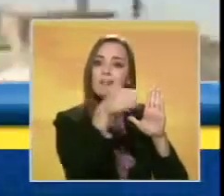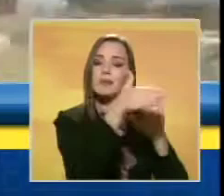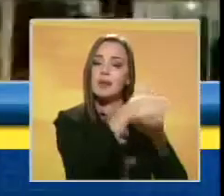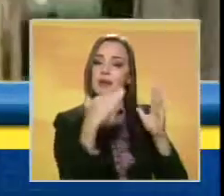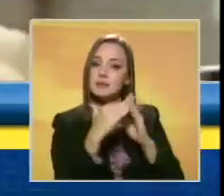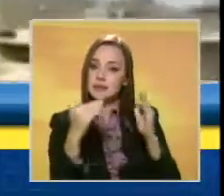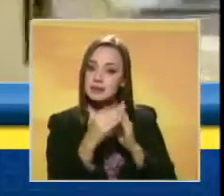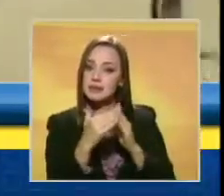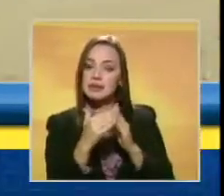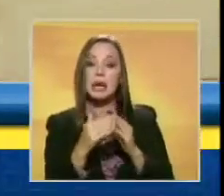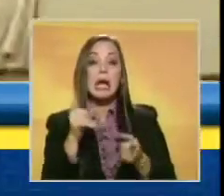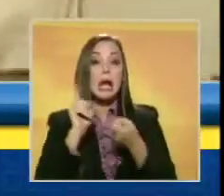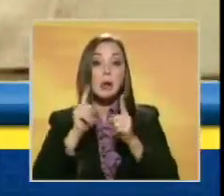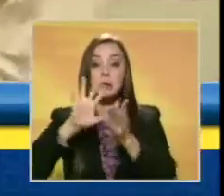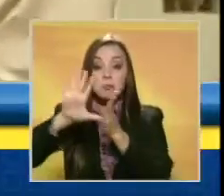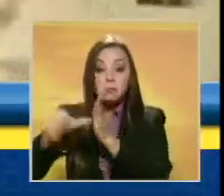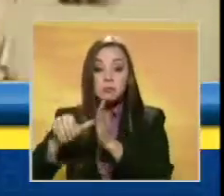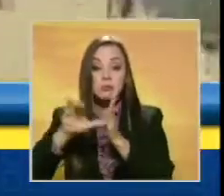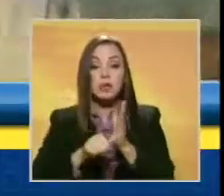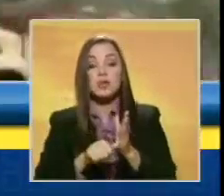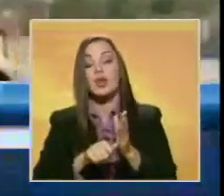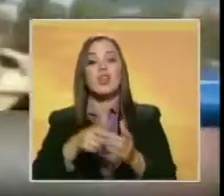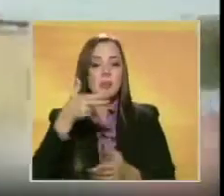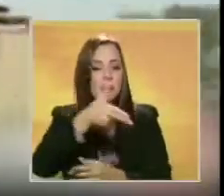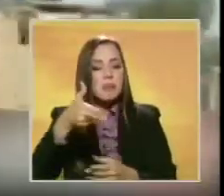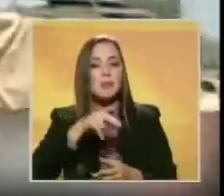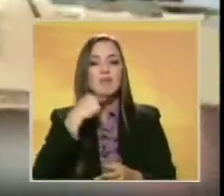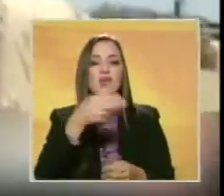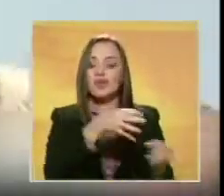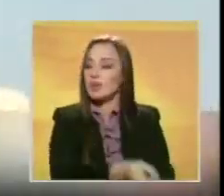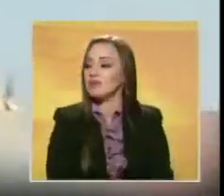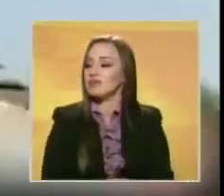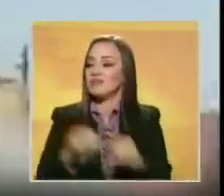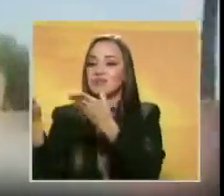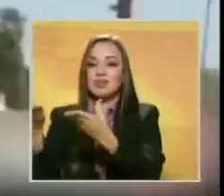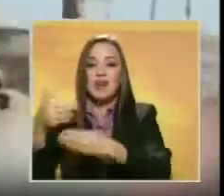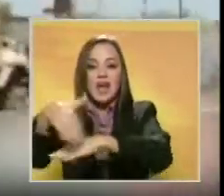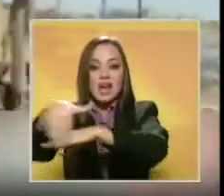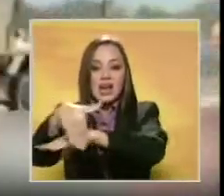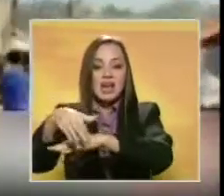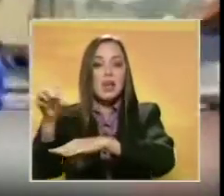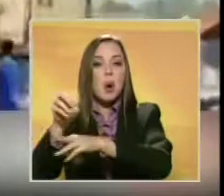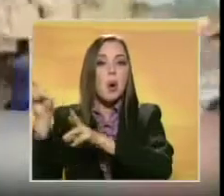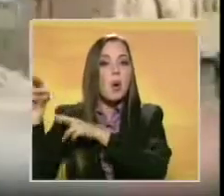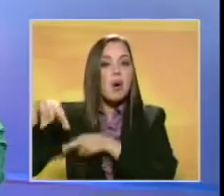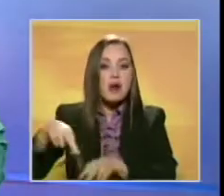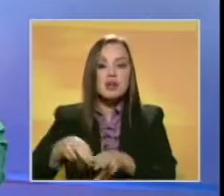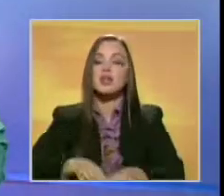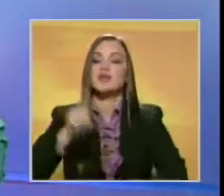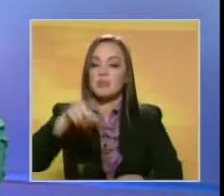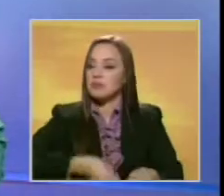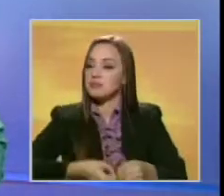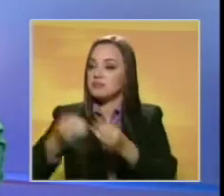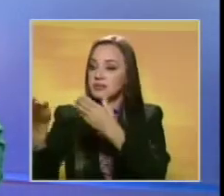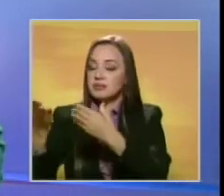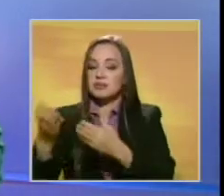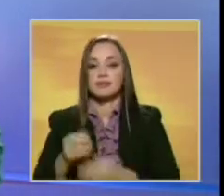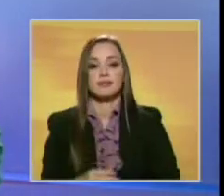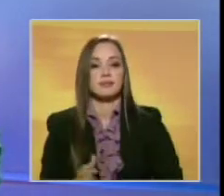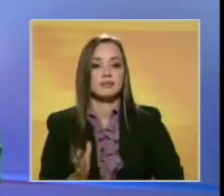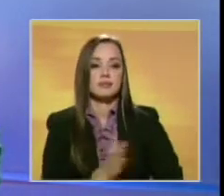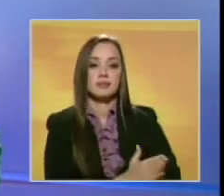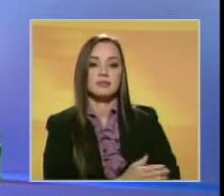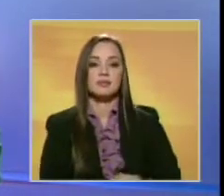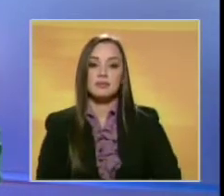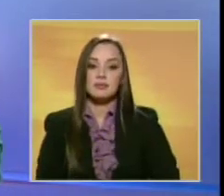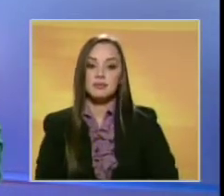progubernamental fueron saqueadas y los cadáveres arrojados a las calles o al río Éufrates. La elevada